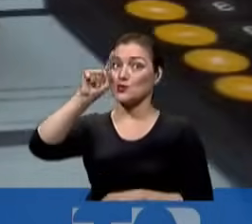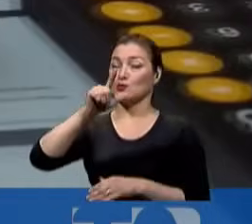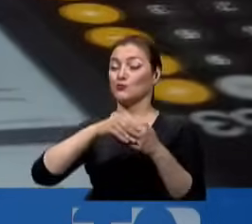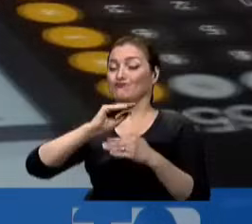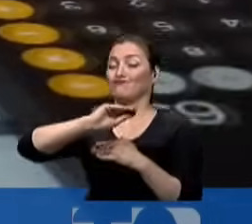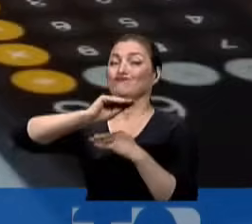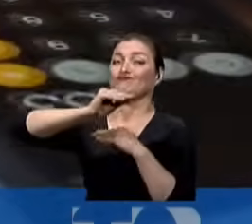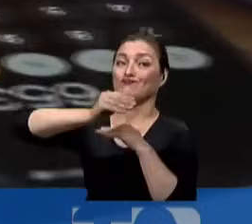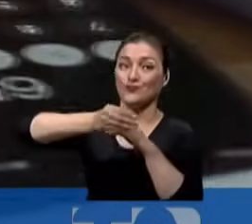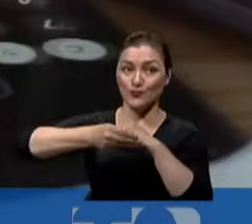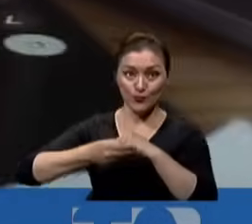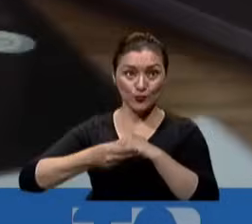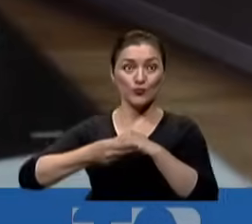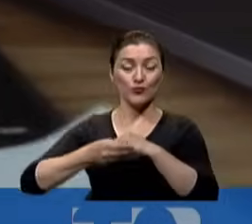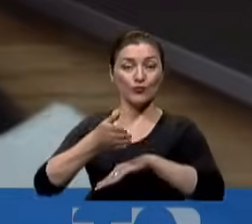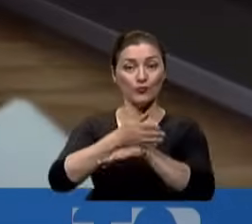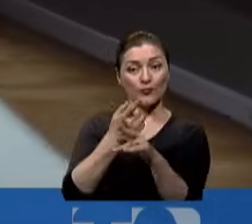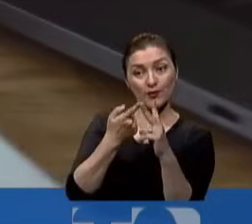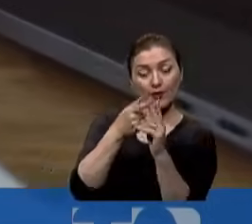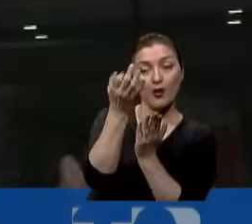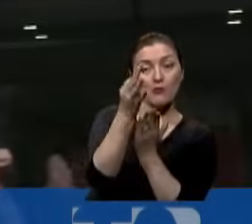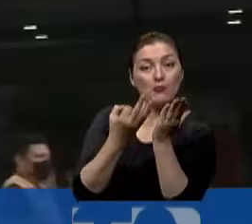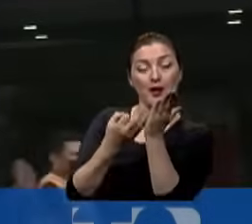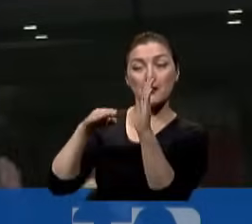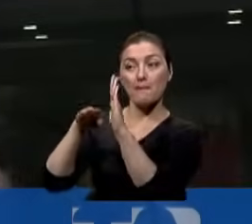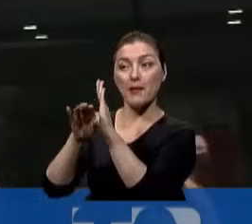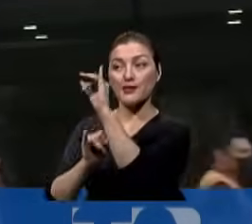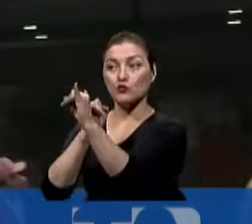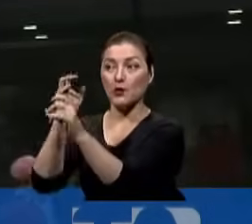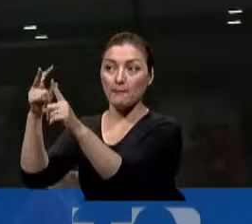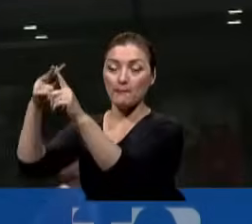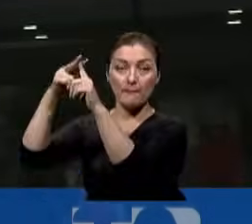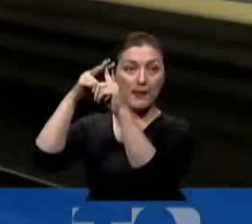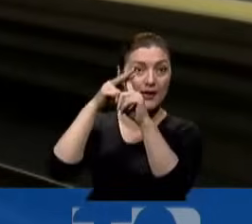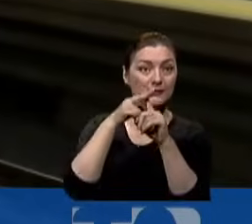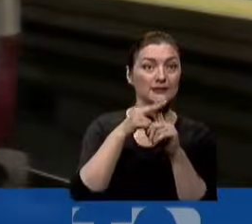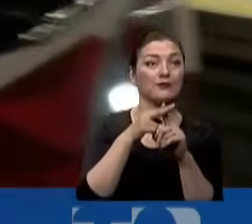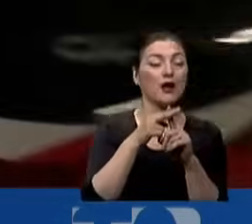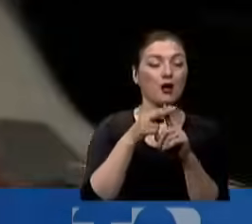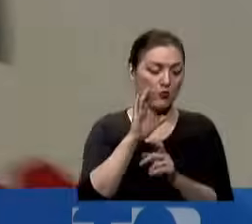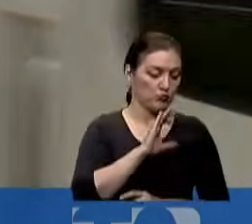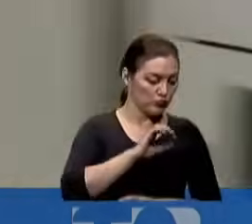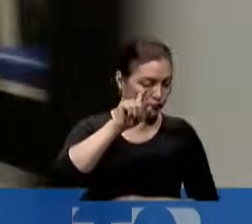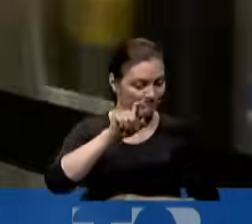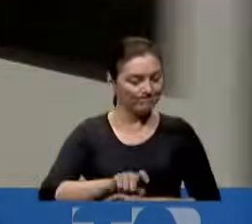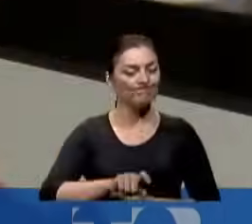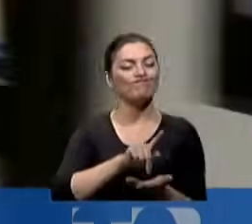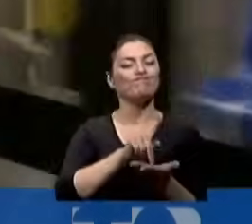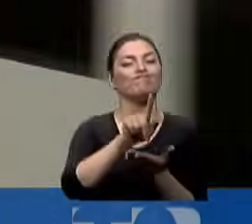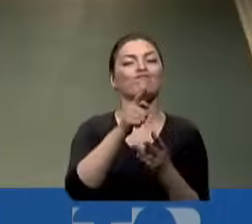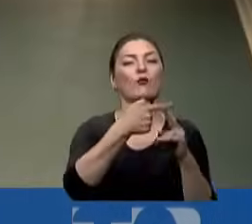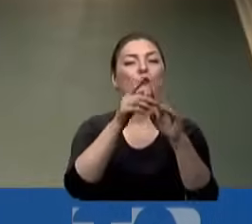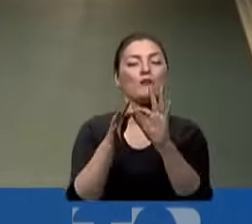adicionales a los que inicialmente habría presupuestado la banca multilateral, los que requiere el municipio para cancelar la operación y el mantenimiento de la